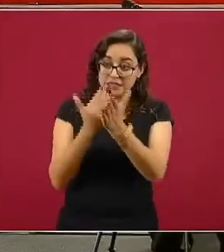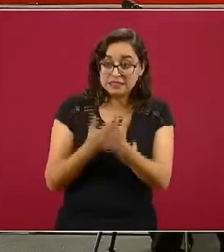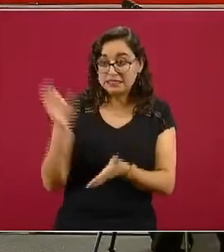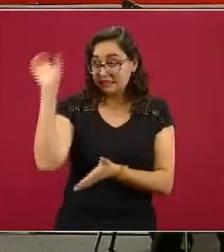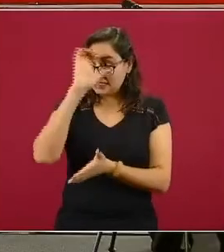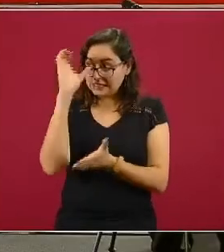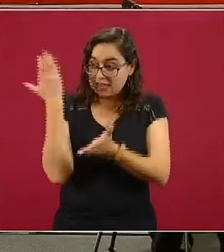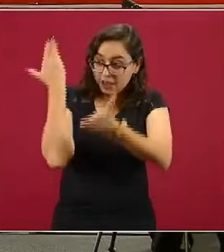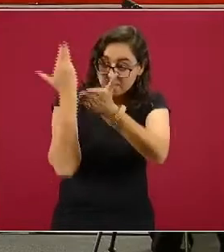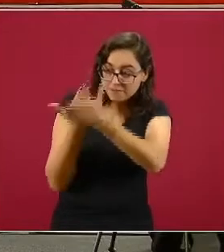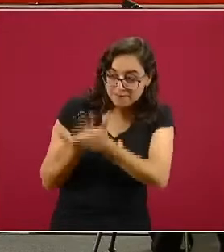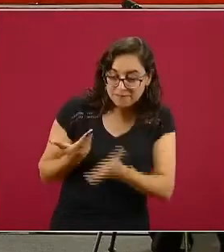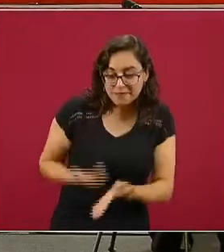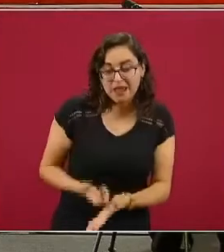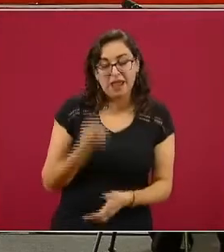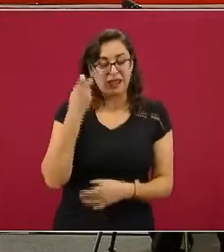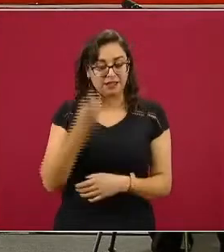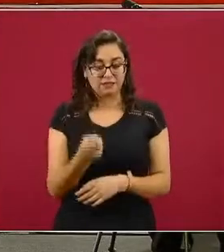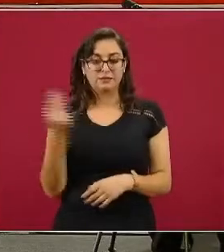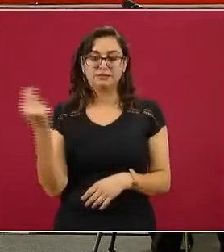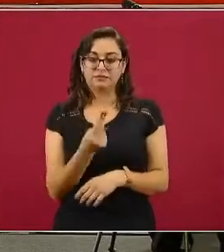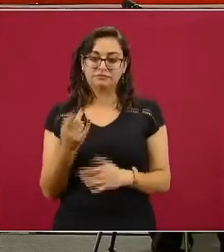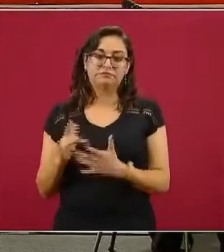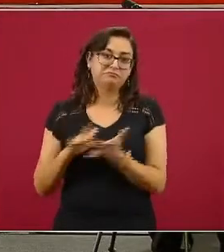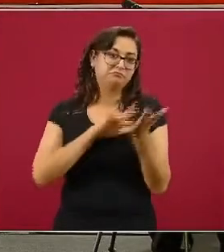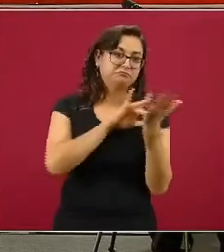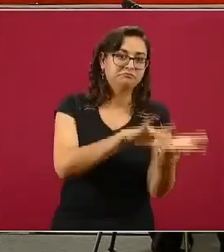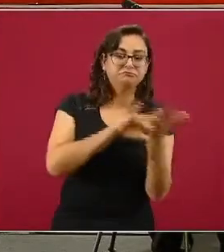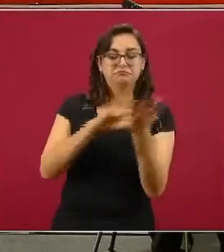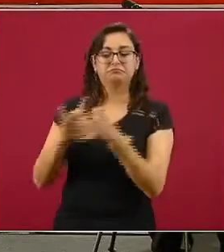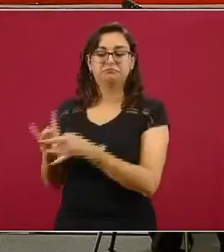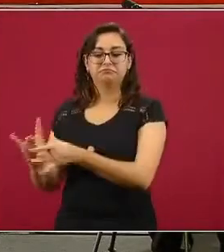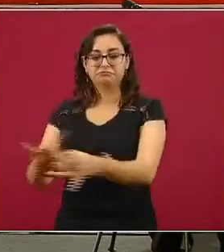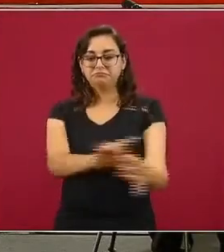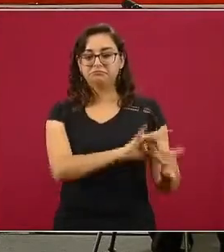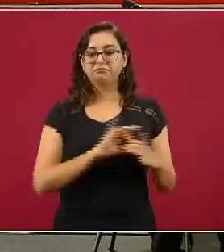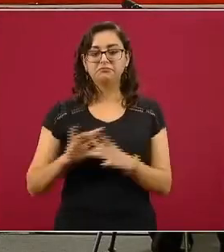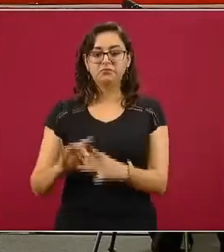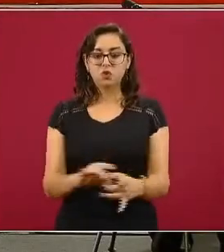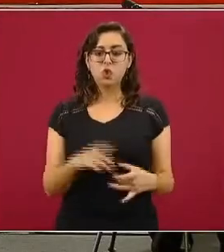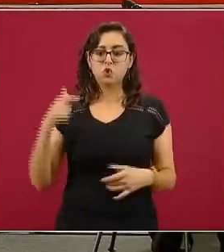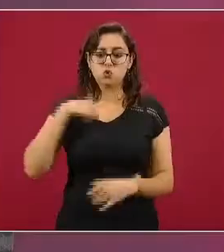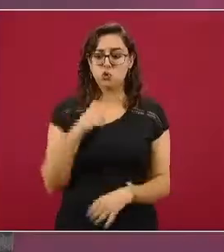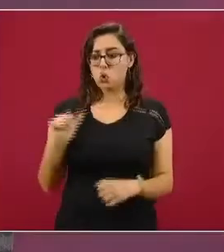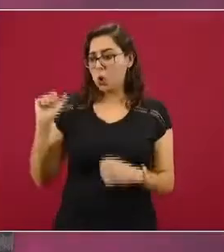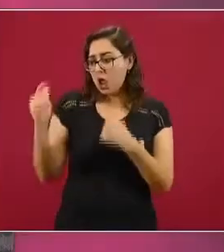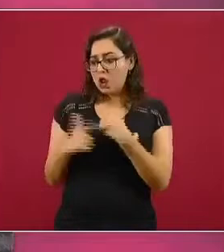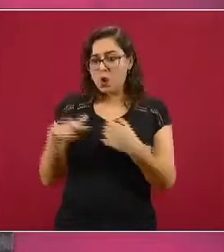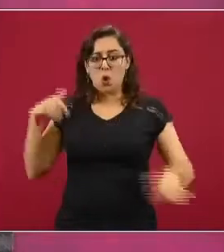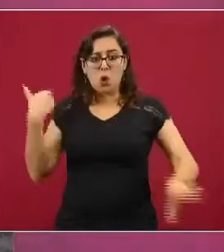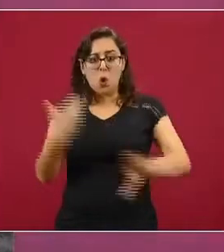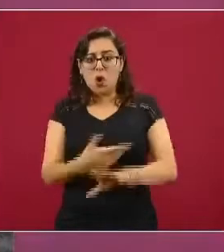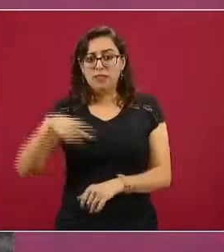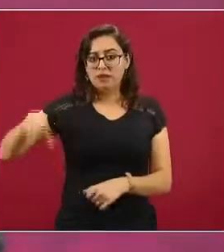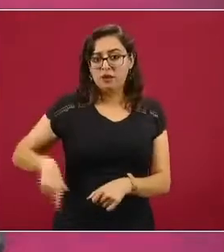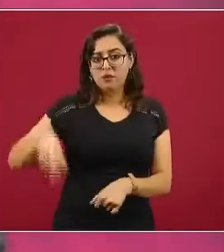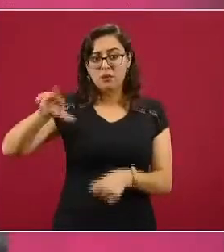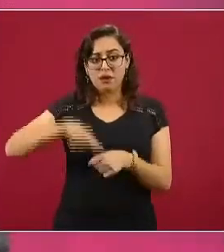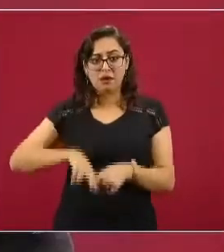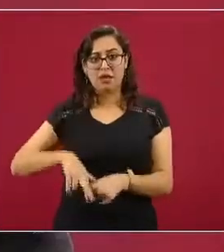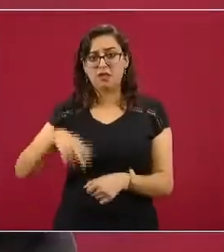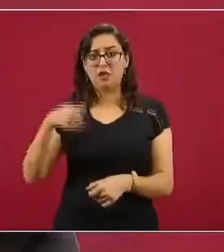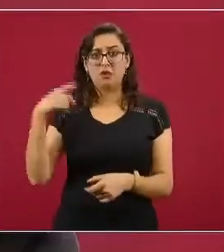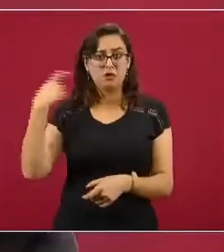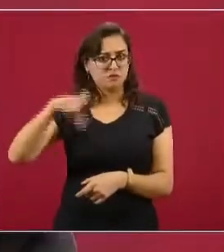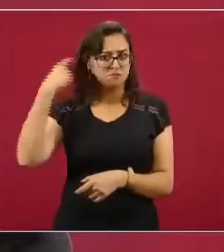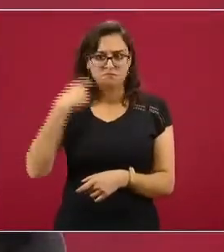y a técnica y en general apoyarnos unos a otros. Yo no tengo ninguna opinión negativa del gobernador de Querétaro porque